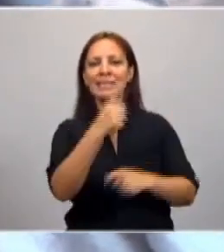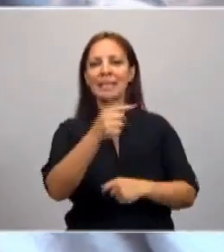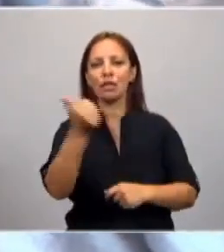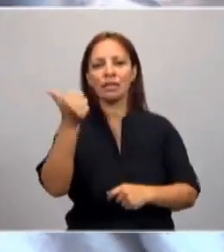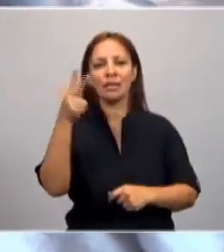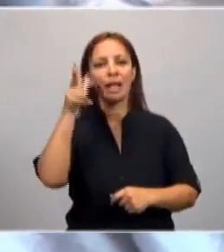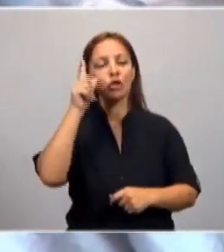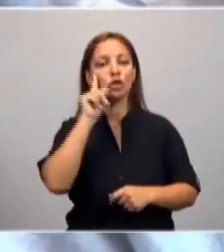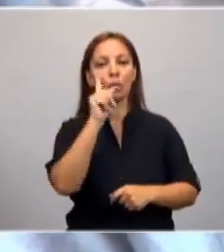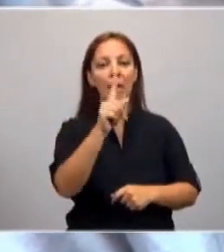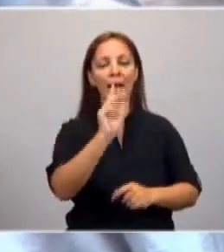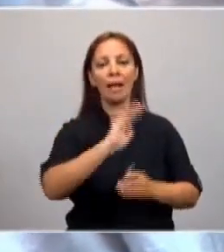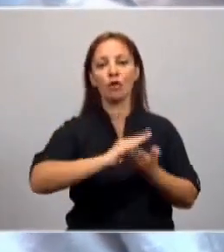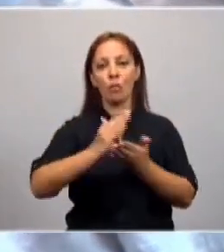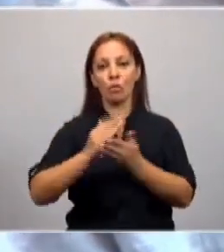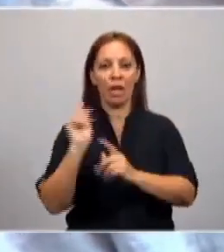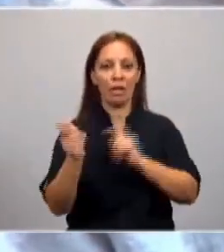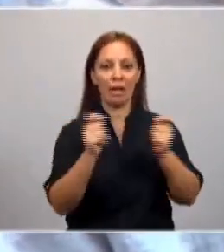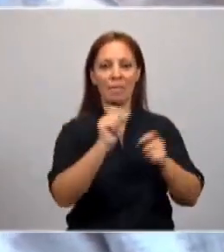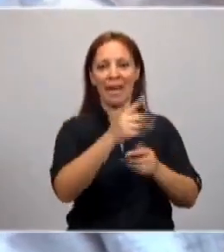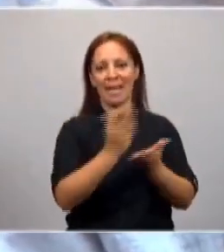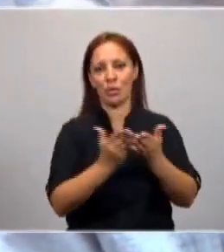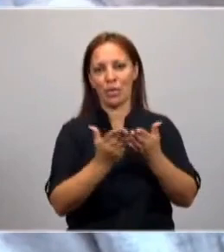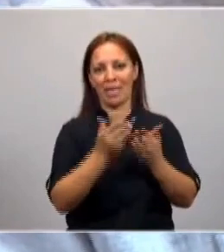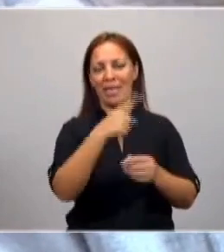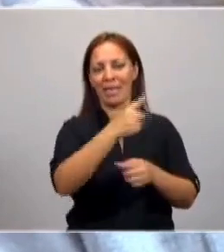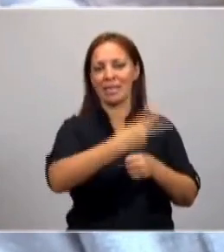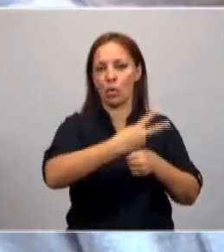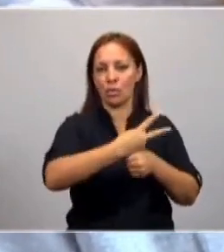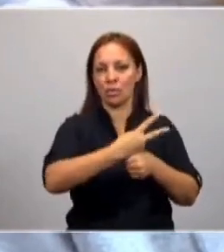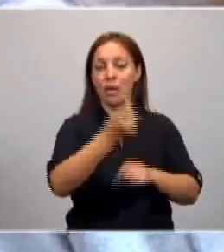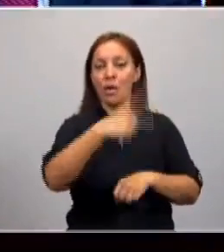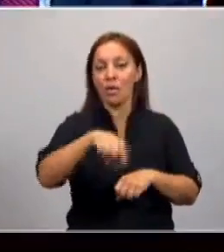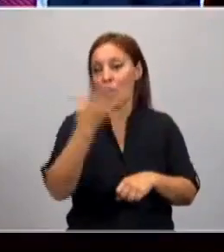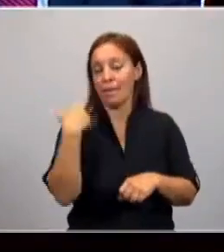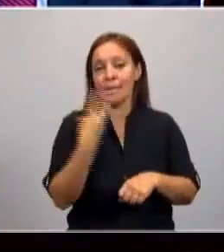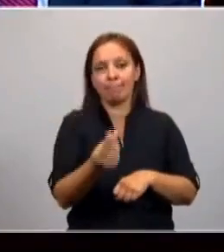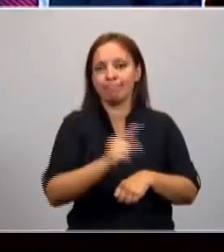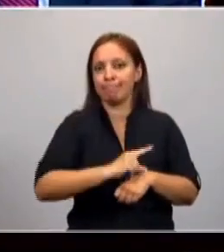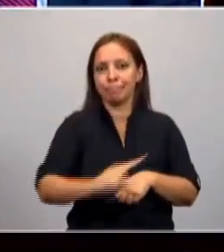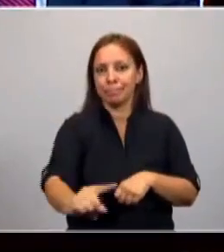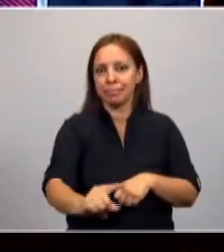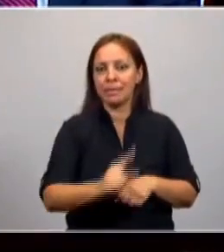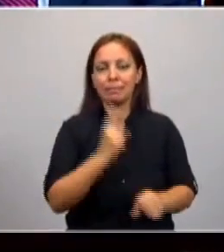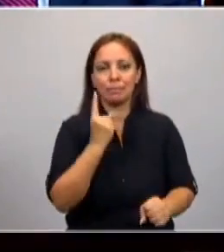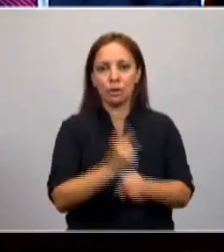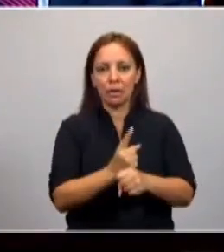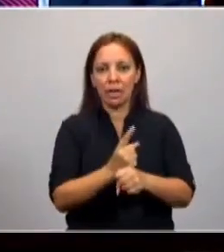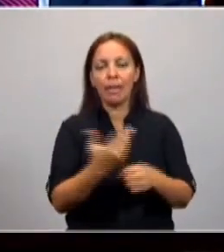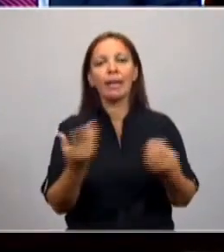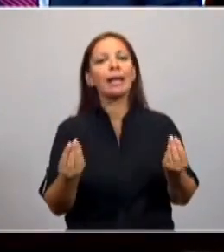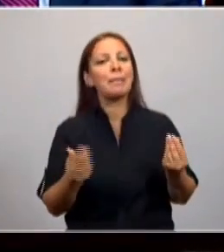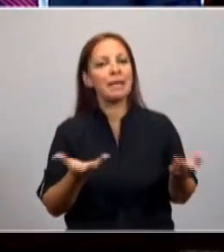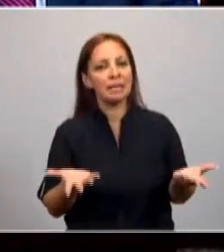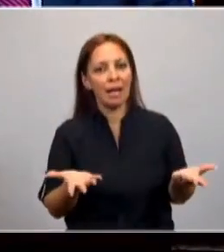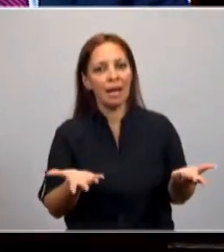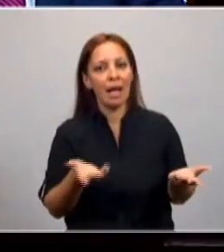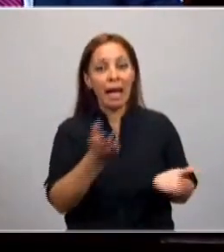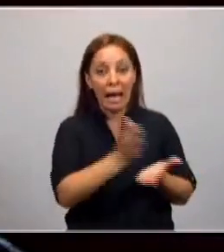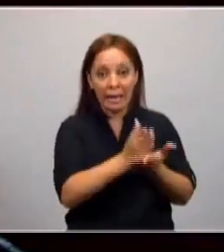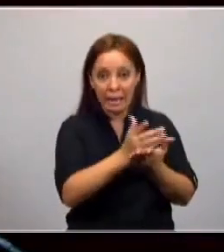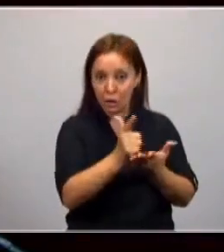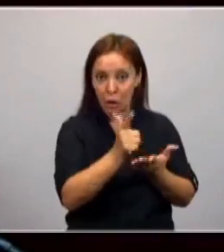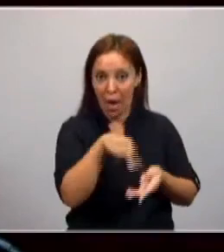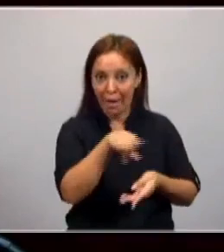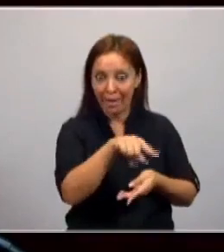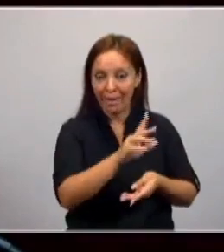168.000 computadoras a estudiantes secundarios. Esos chicos no podían comprarla y entonces ¿Qué pasa? ¿No tenían derecho